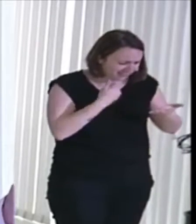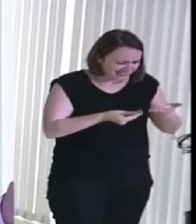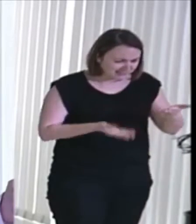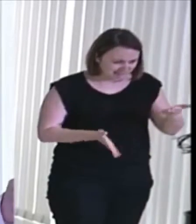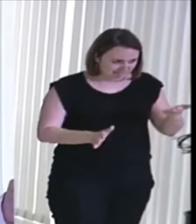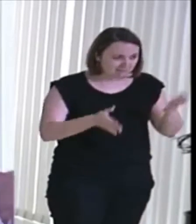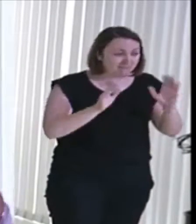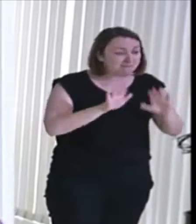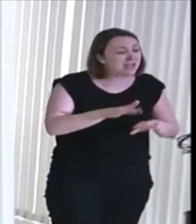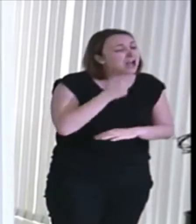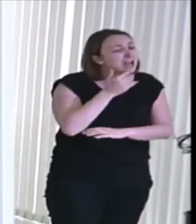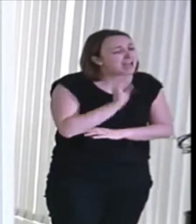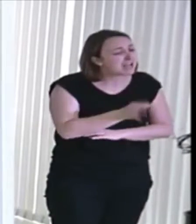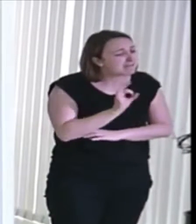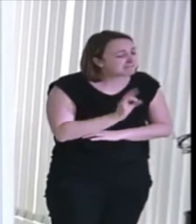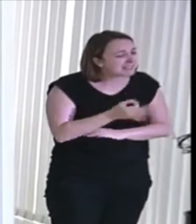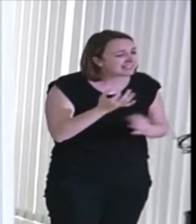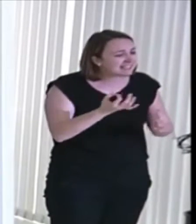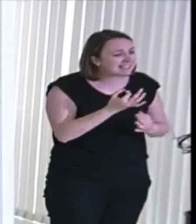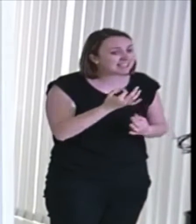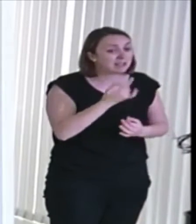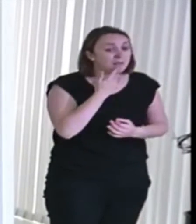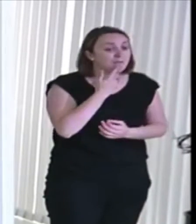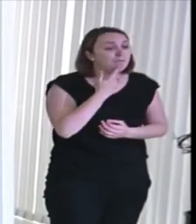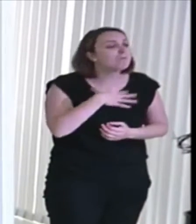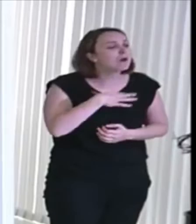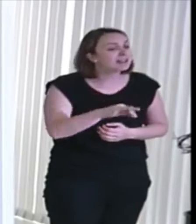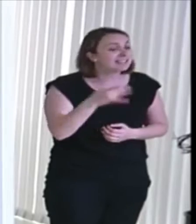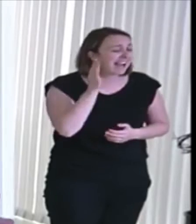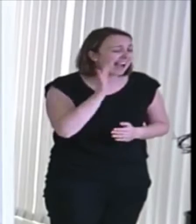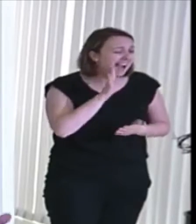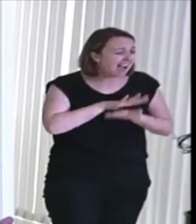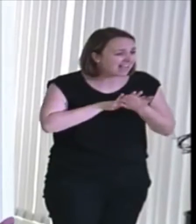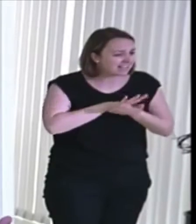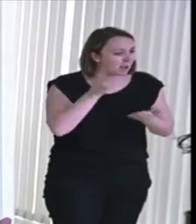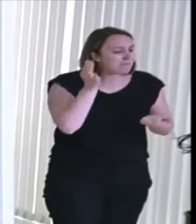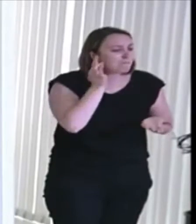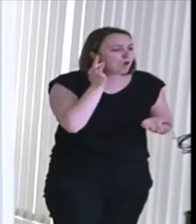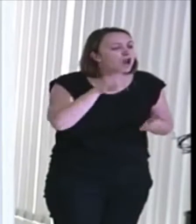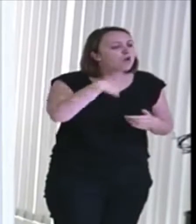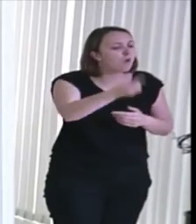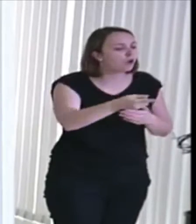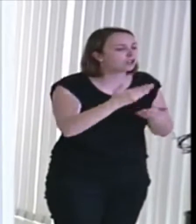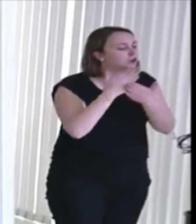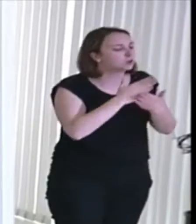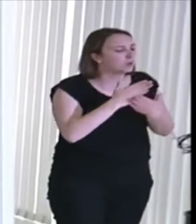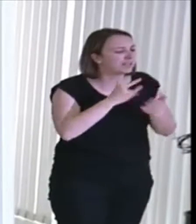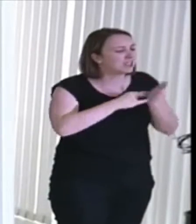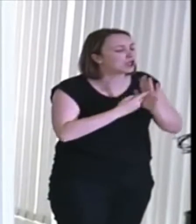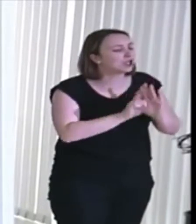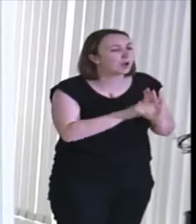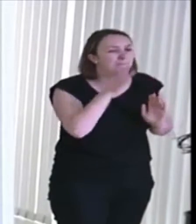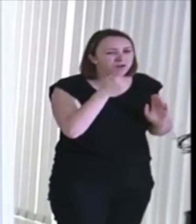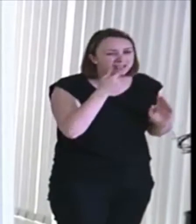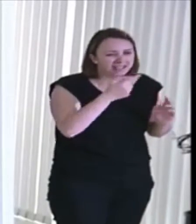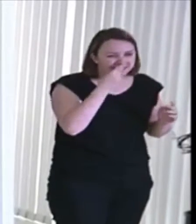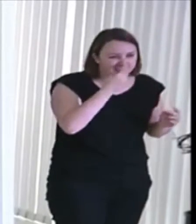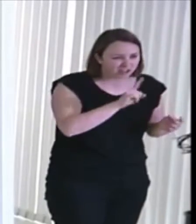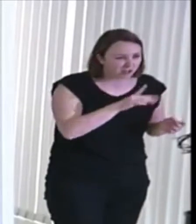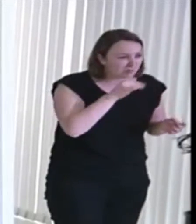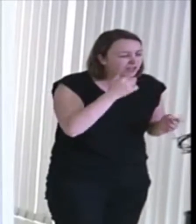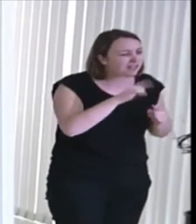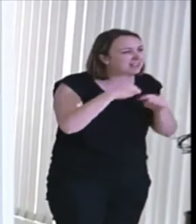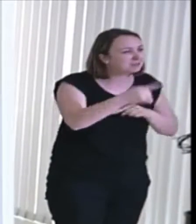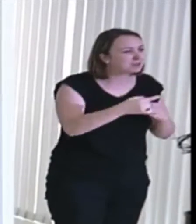de verdad que luego el hecho de elegir, como decían ellos, ¿por qué las mujeres no estudian tecnología? Pues por falta de interés, por falta de saber qué voy a